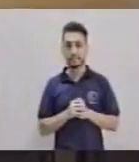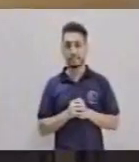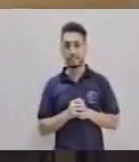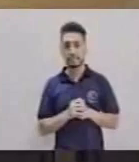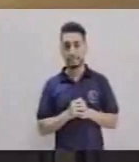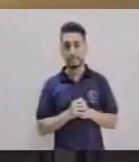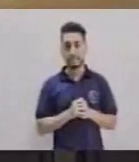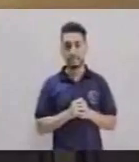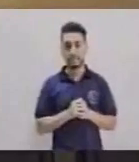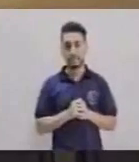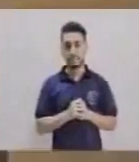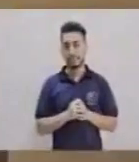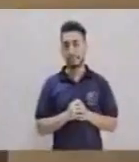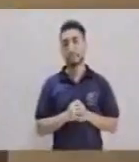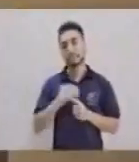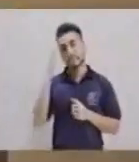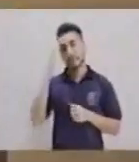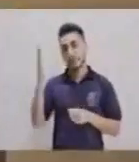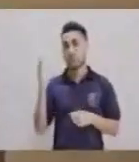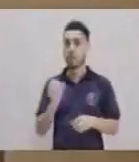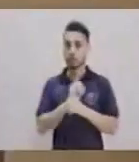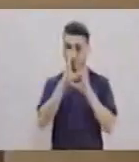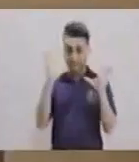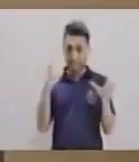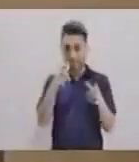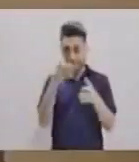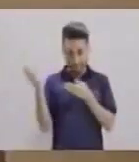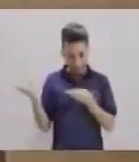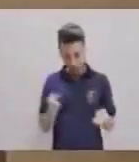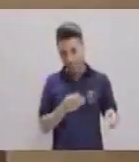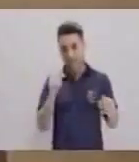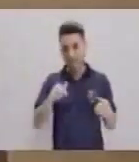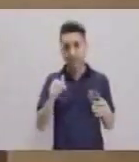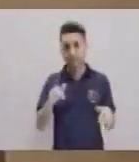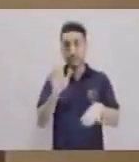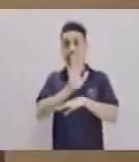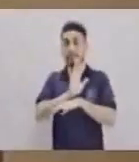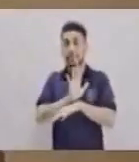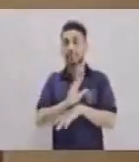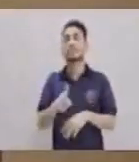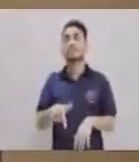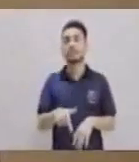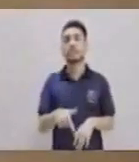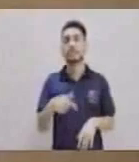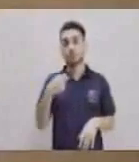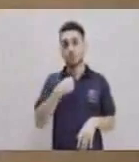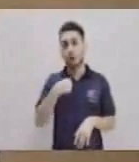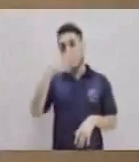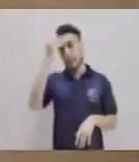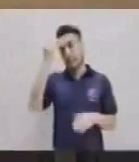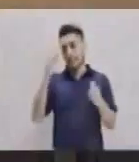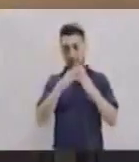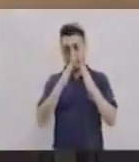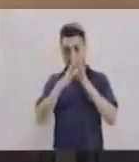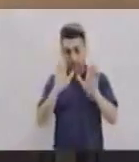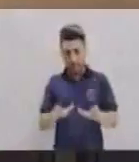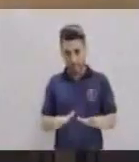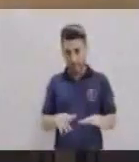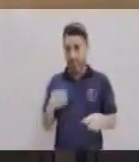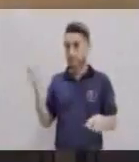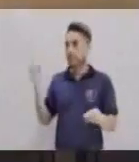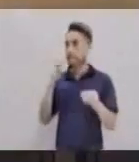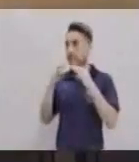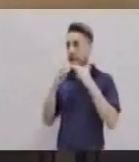Anjunu, Shamaku. Buenos días, sean bienvenidos al programa Yo Aprendo en Casa.